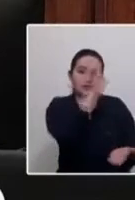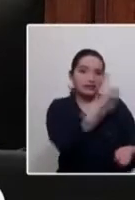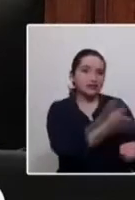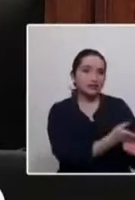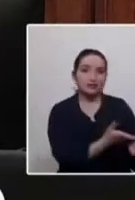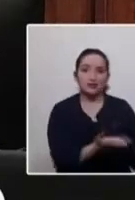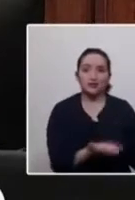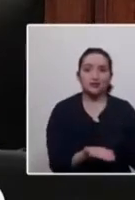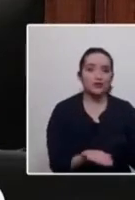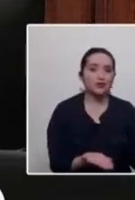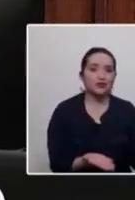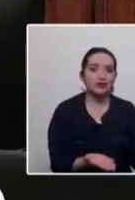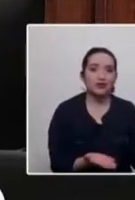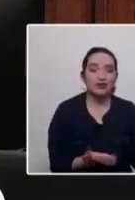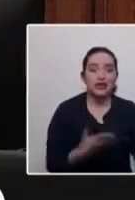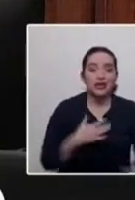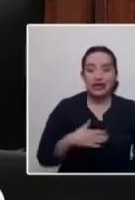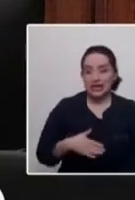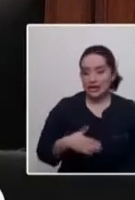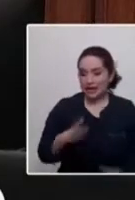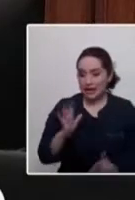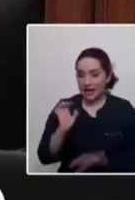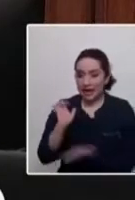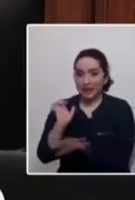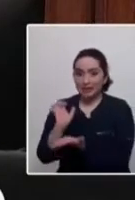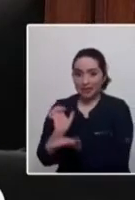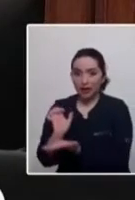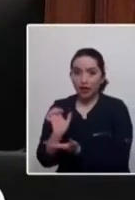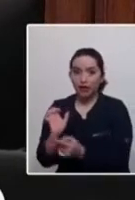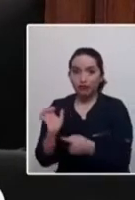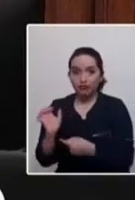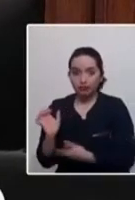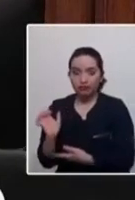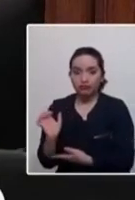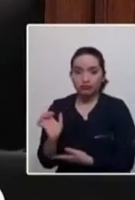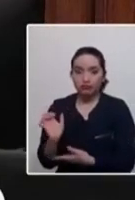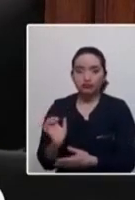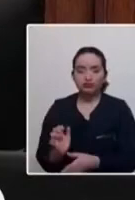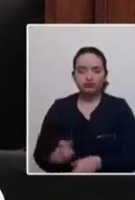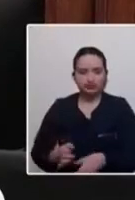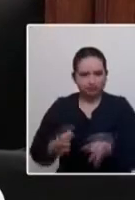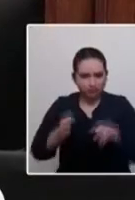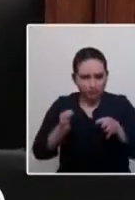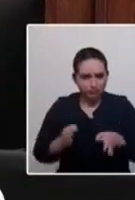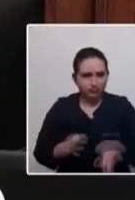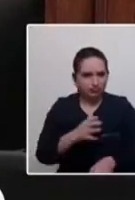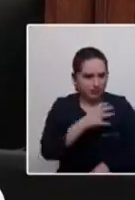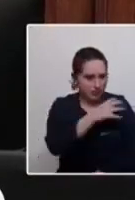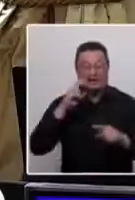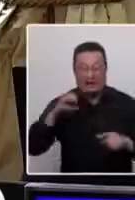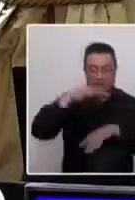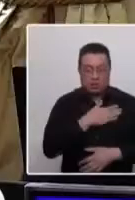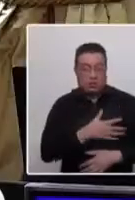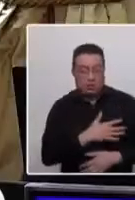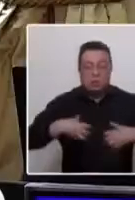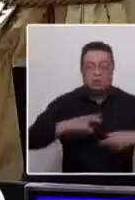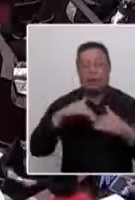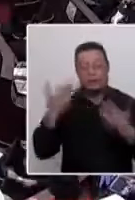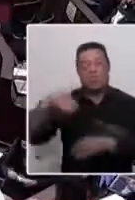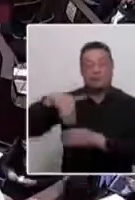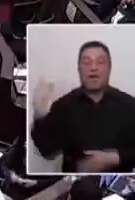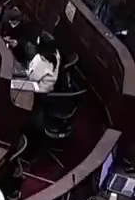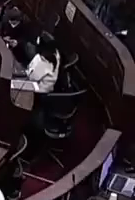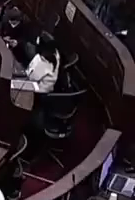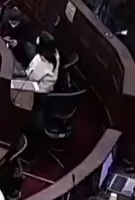normas, pero en ese respecto habían grandes acuerdos. Sí, porque es un tema súper importante y que también le interesa a la ciudadanía, sobre